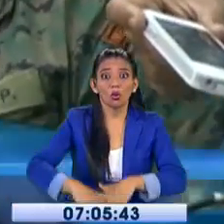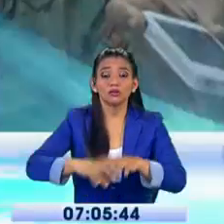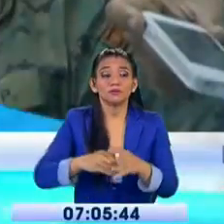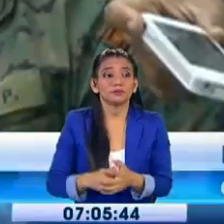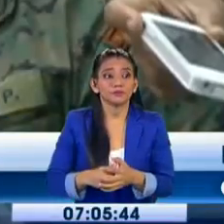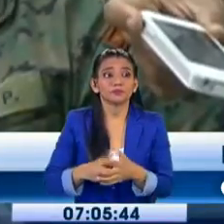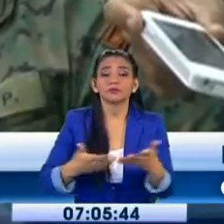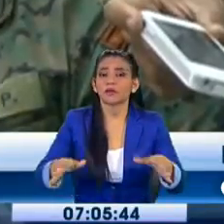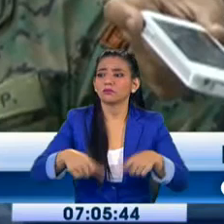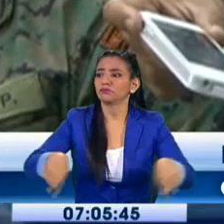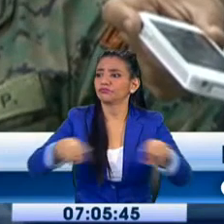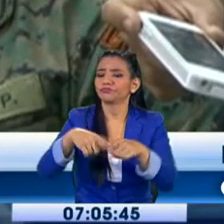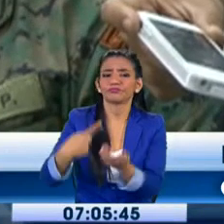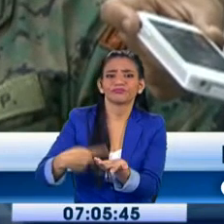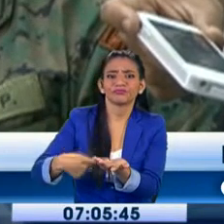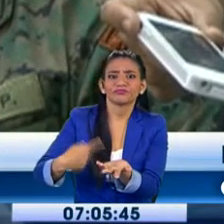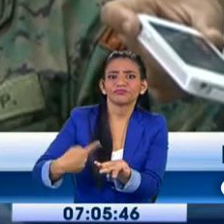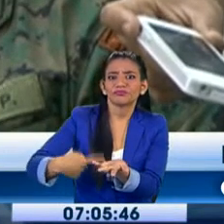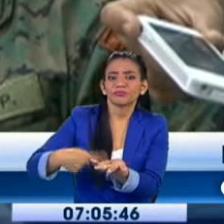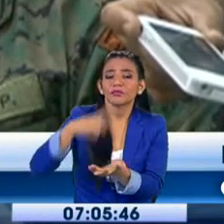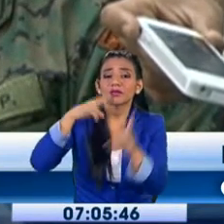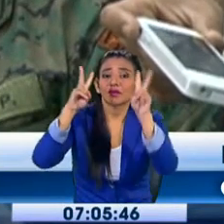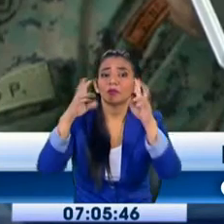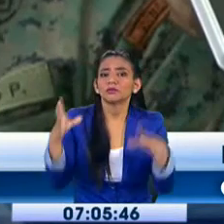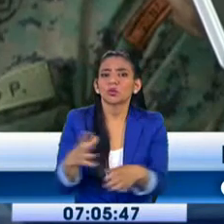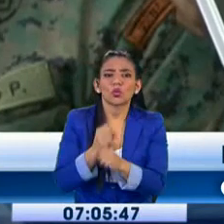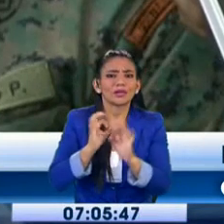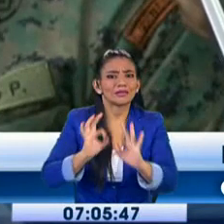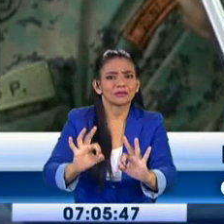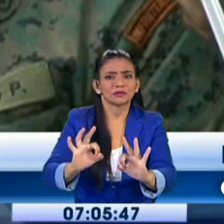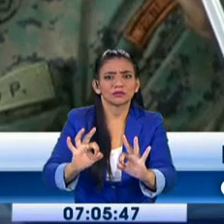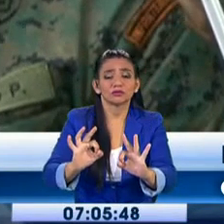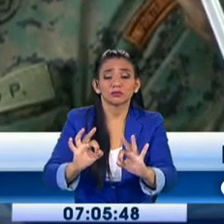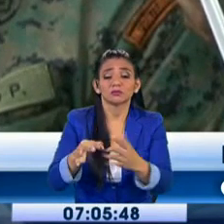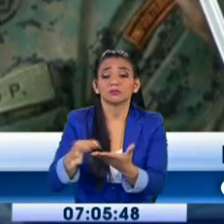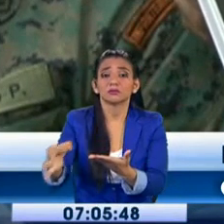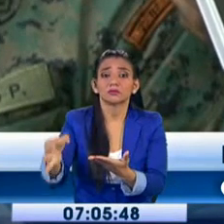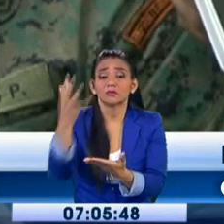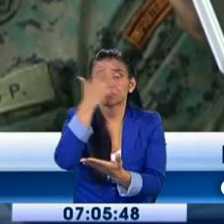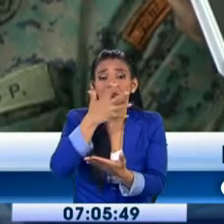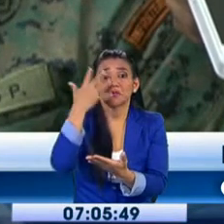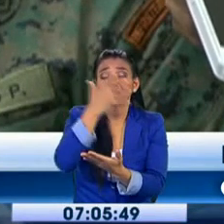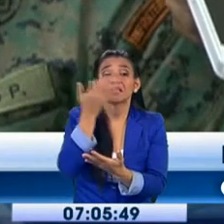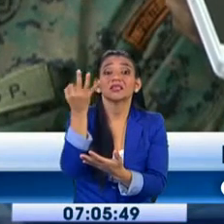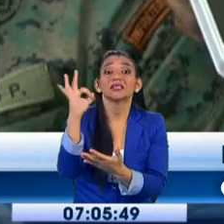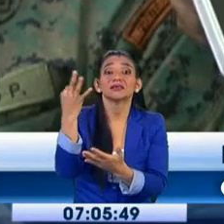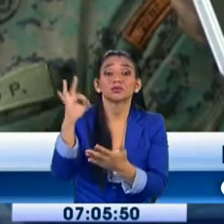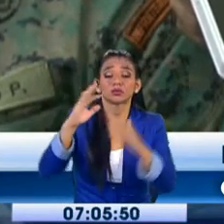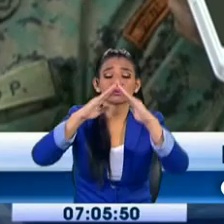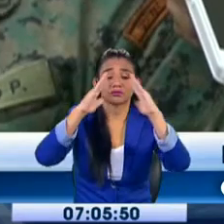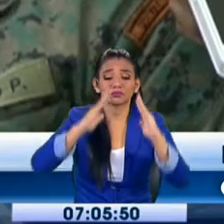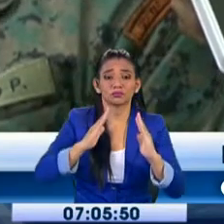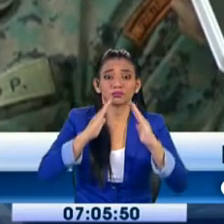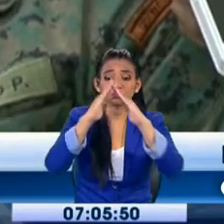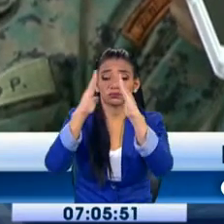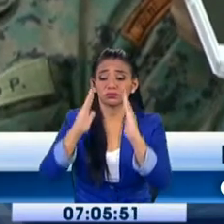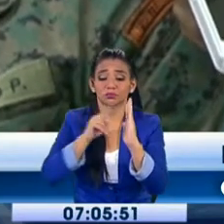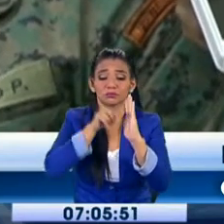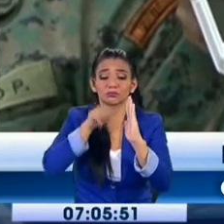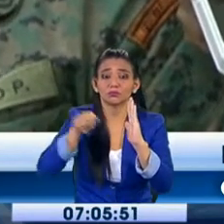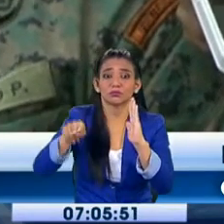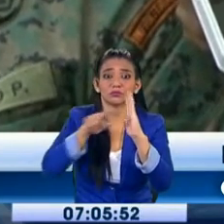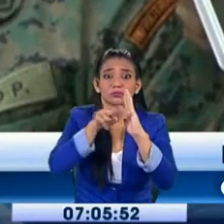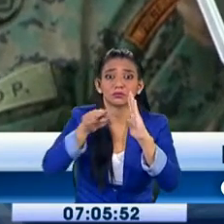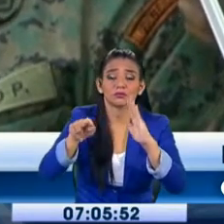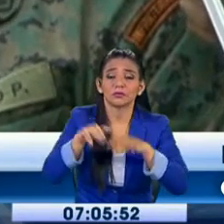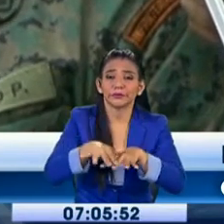estado completamente activada durante toda la intervención. Tenemos en el cantón Esmeralda 19 albergues a nivel de toda la